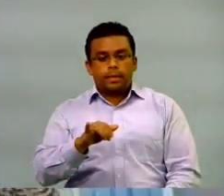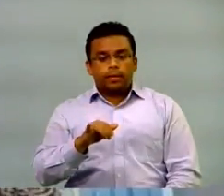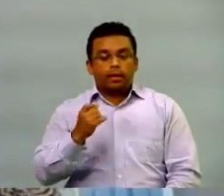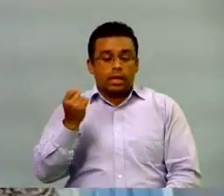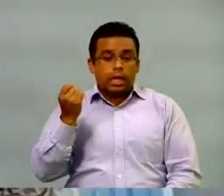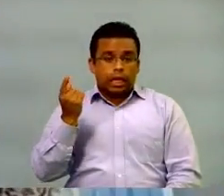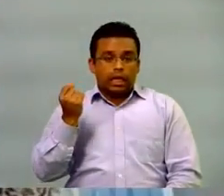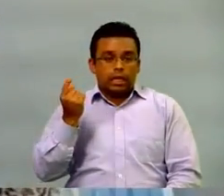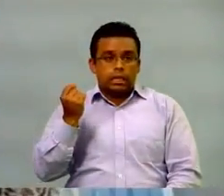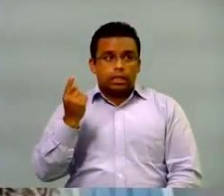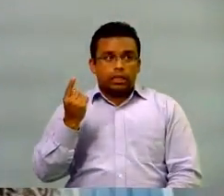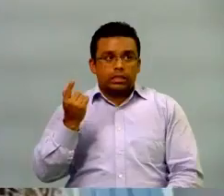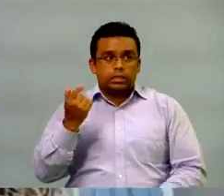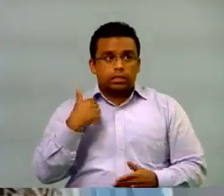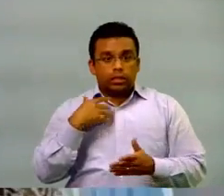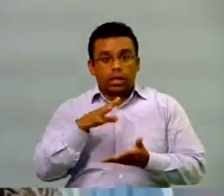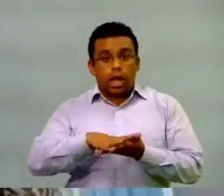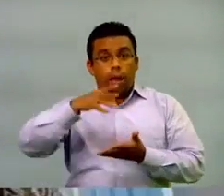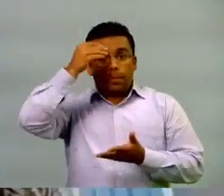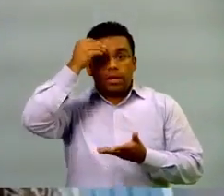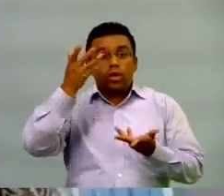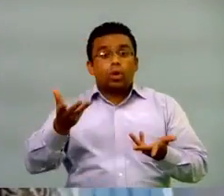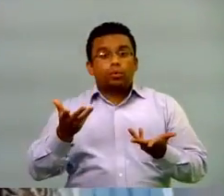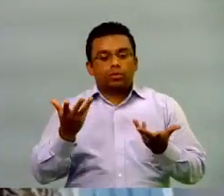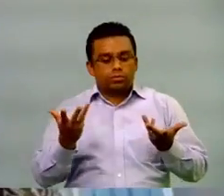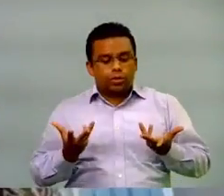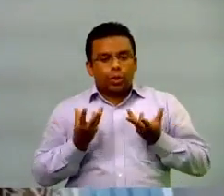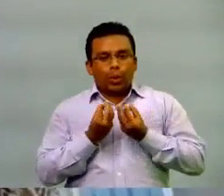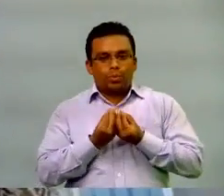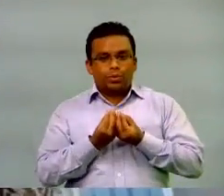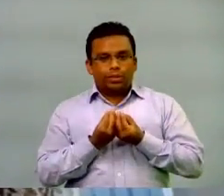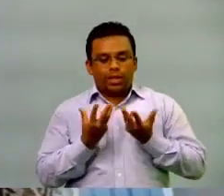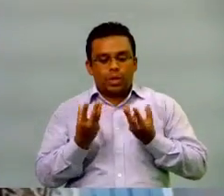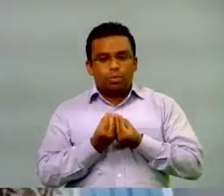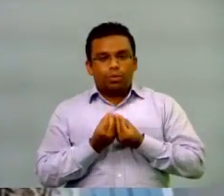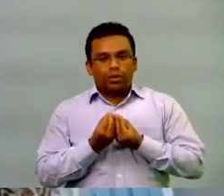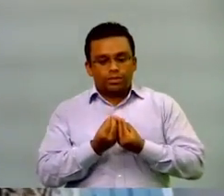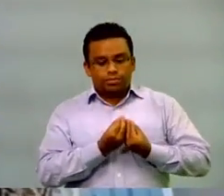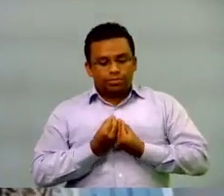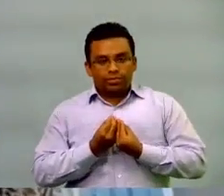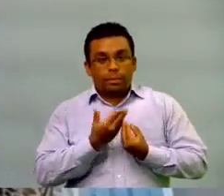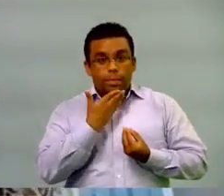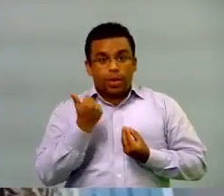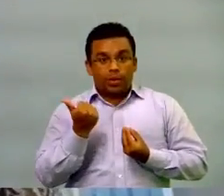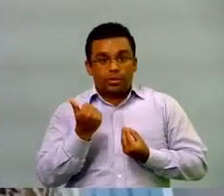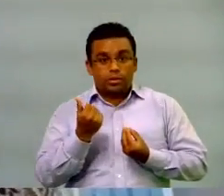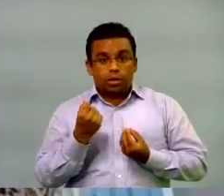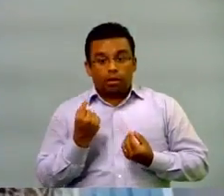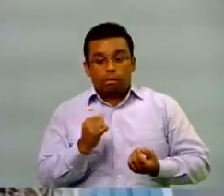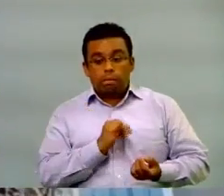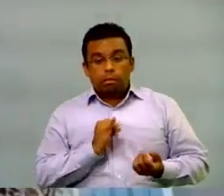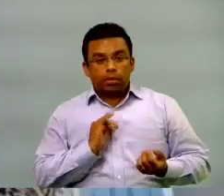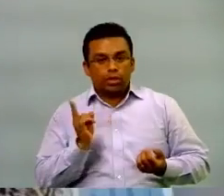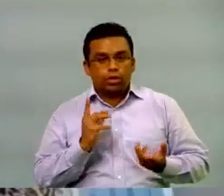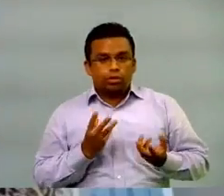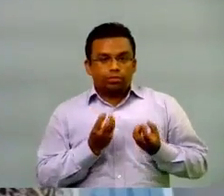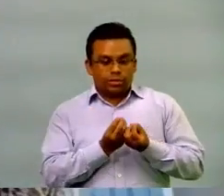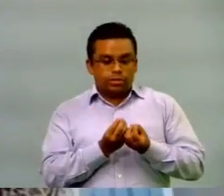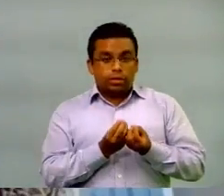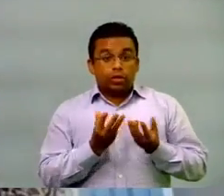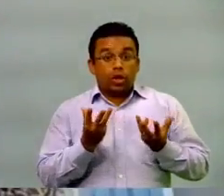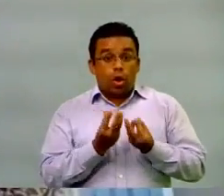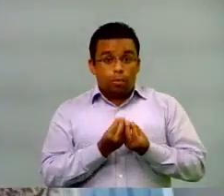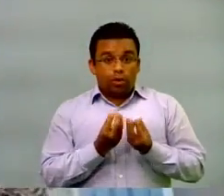el aprendizaje, ¿cierto?, se hace en comunidad, la innovación es mucho más fructífera cuando se desarrolla con otros. Tenemos la